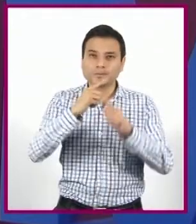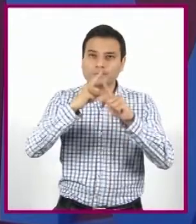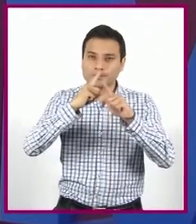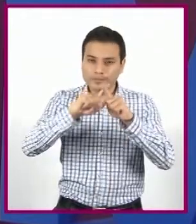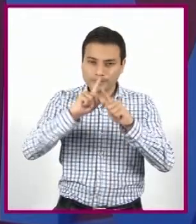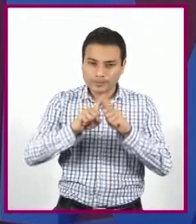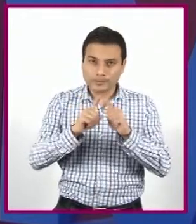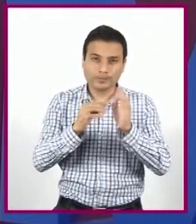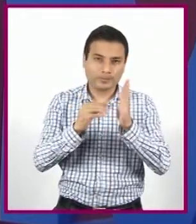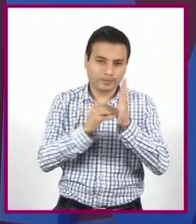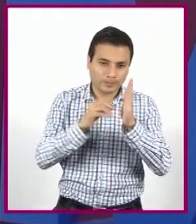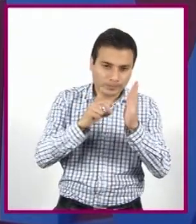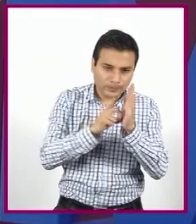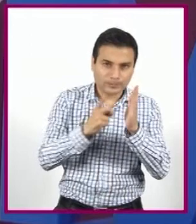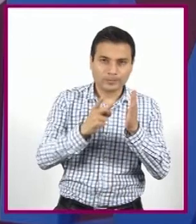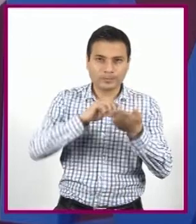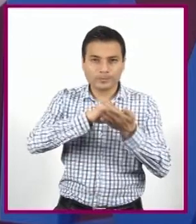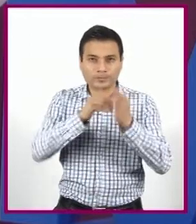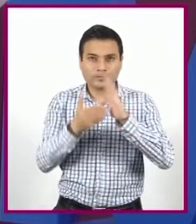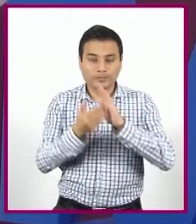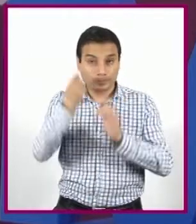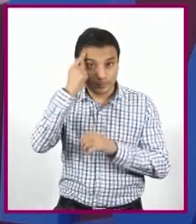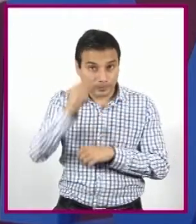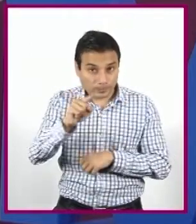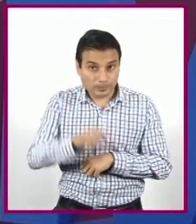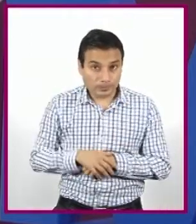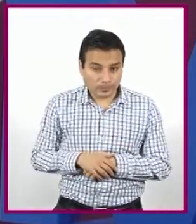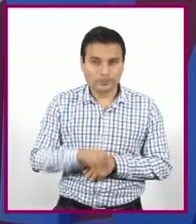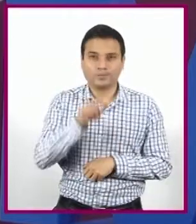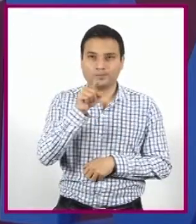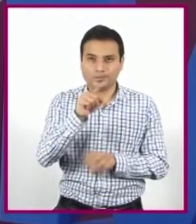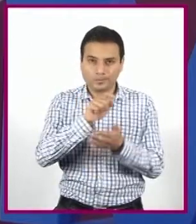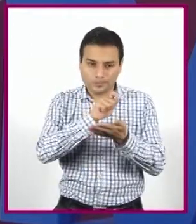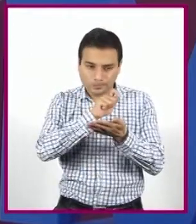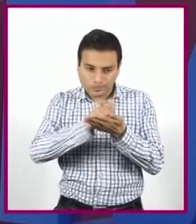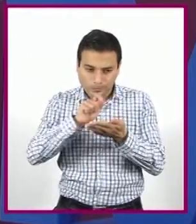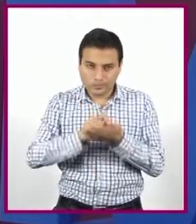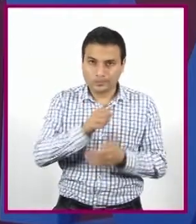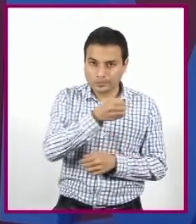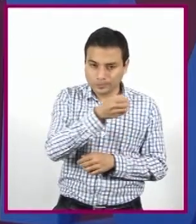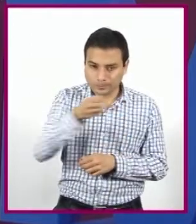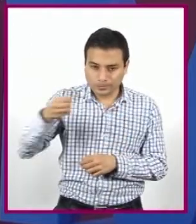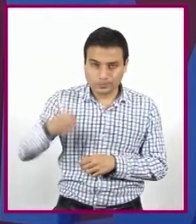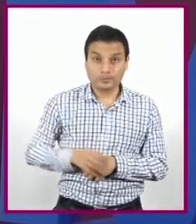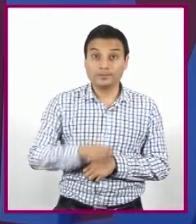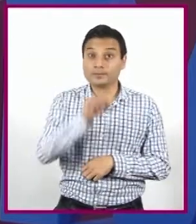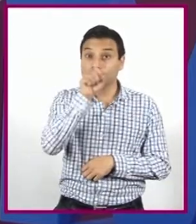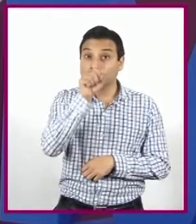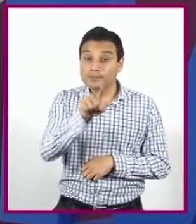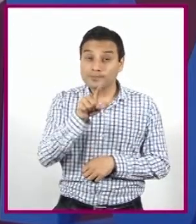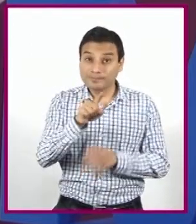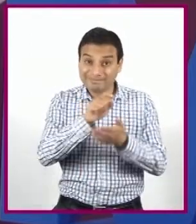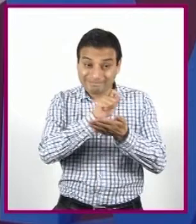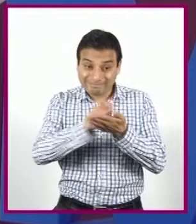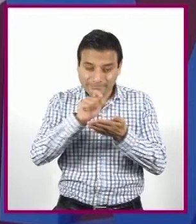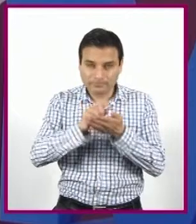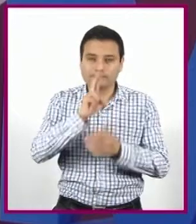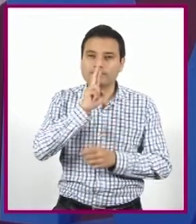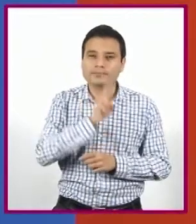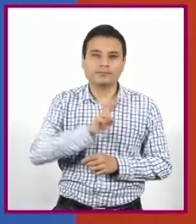y estrategias para organizar una obra y también, cuando estén escribiendo, lo hagan de la mejor